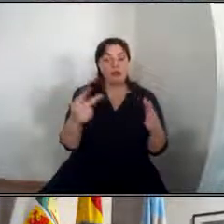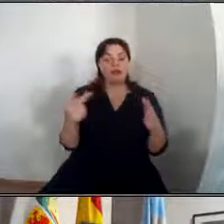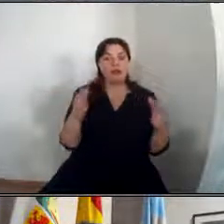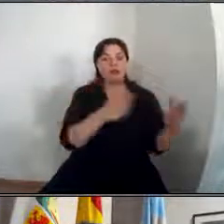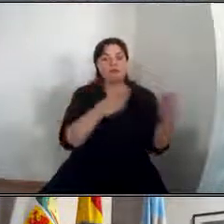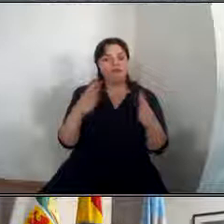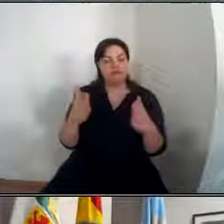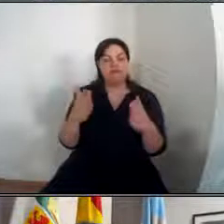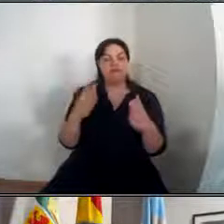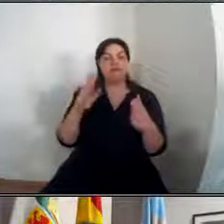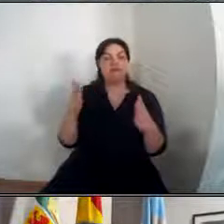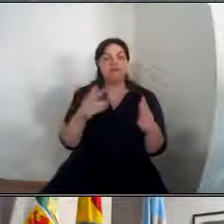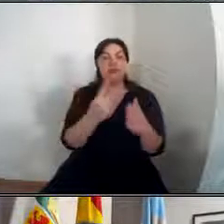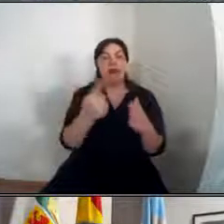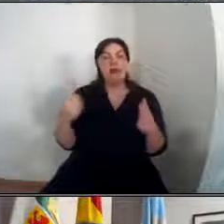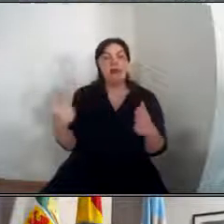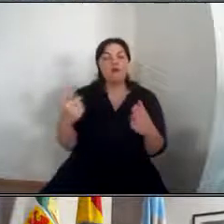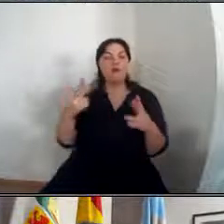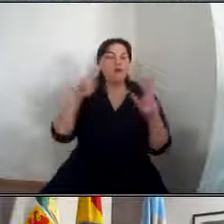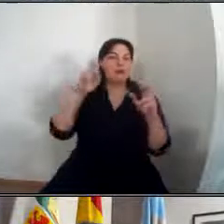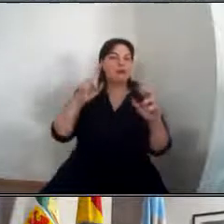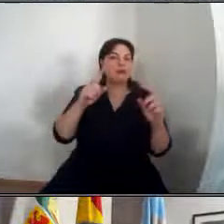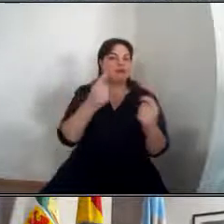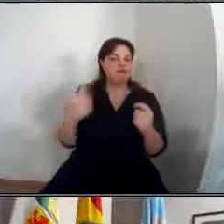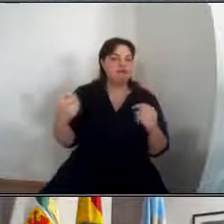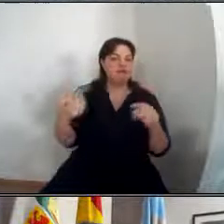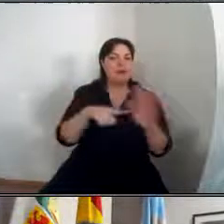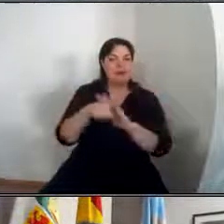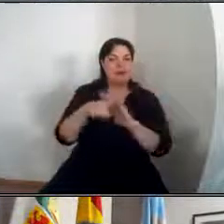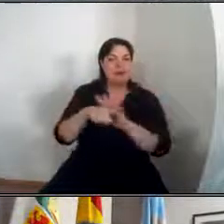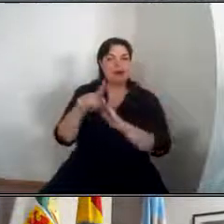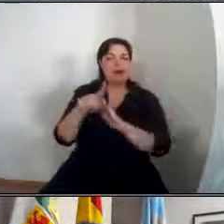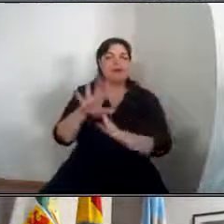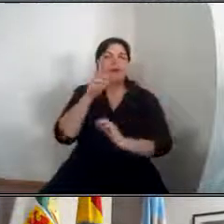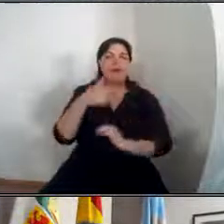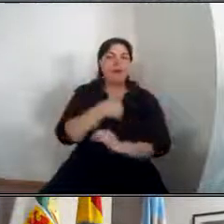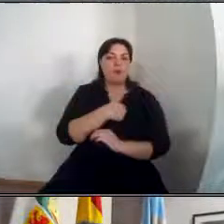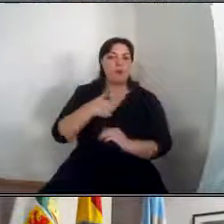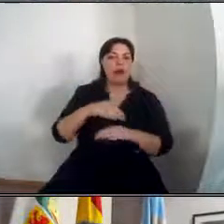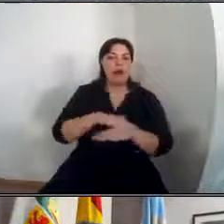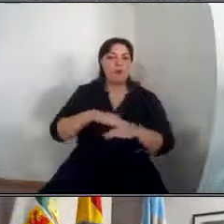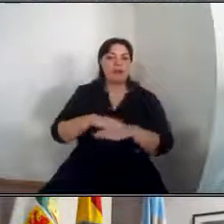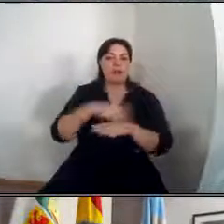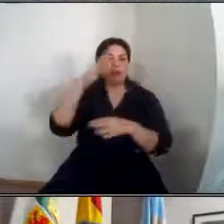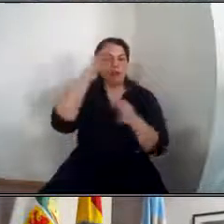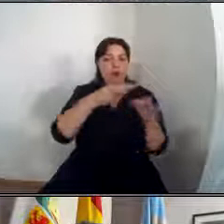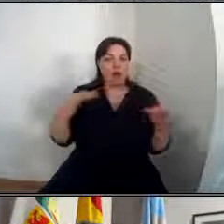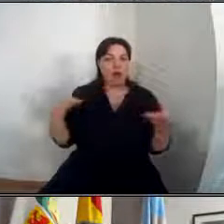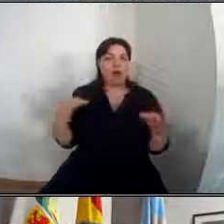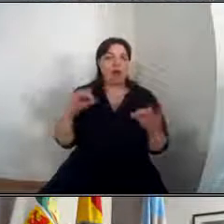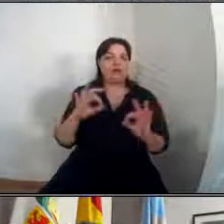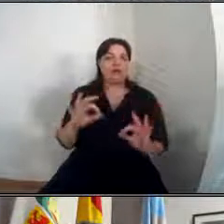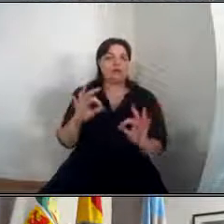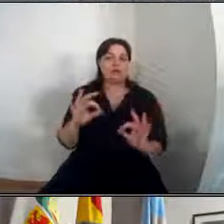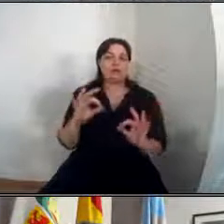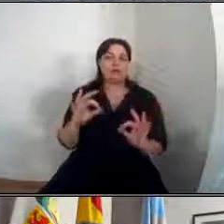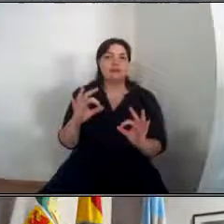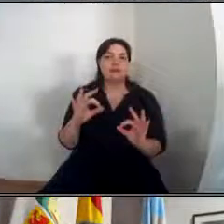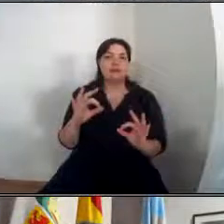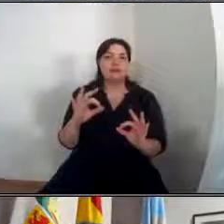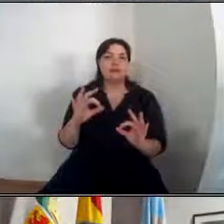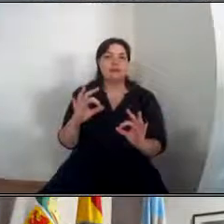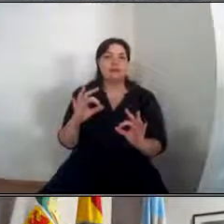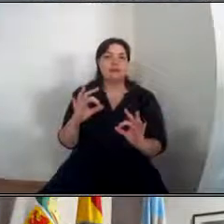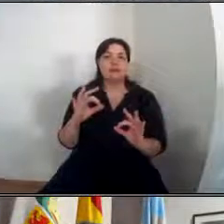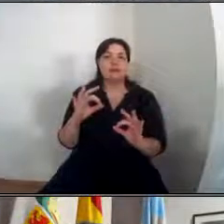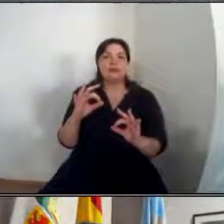ellos desarrollará una temática relacionada con el papel de las administraciones locales en todo el desarrollo este,